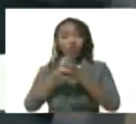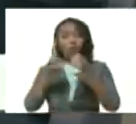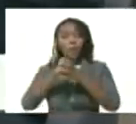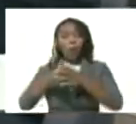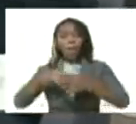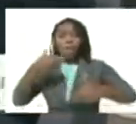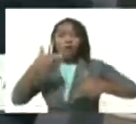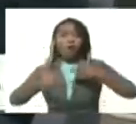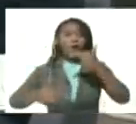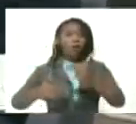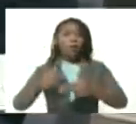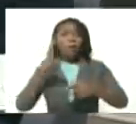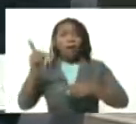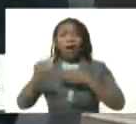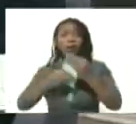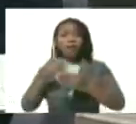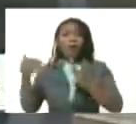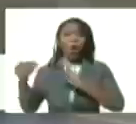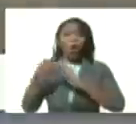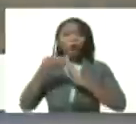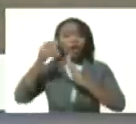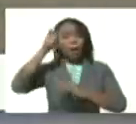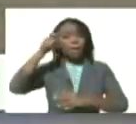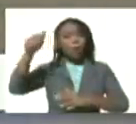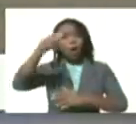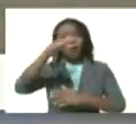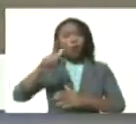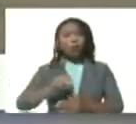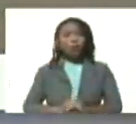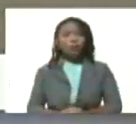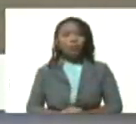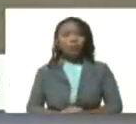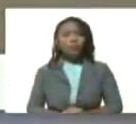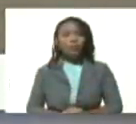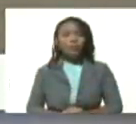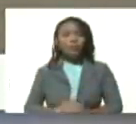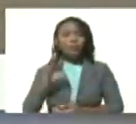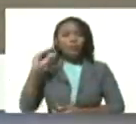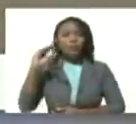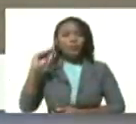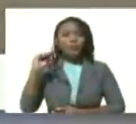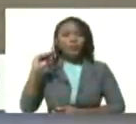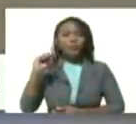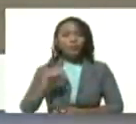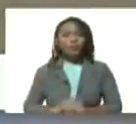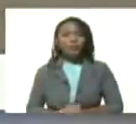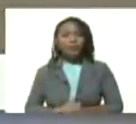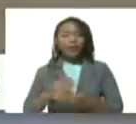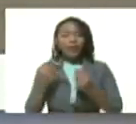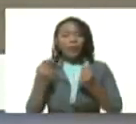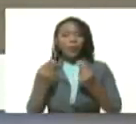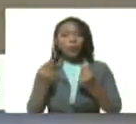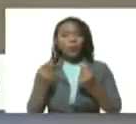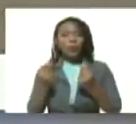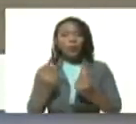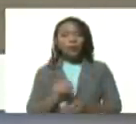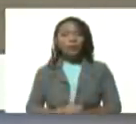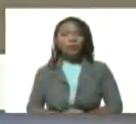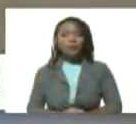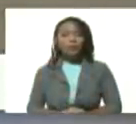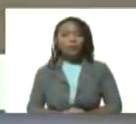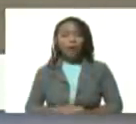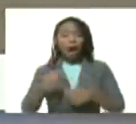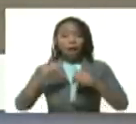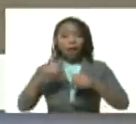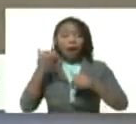criminales para atentar contra la población. Ni hablar de la economía. Aquí hay